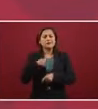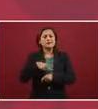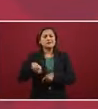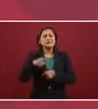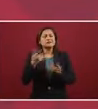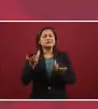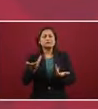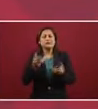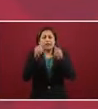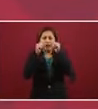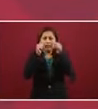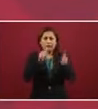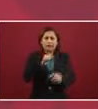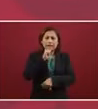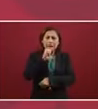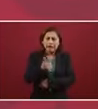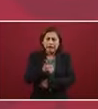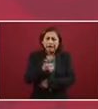eso